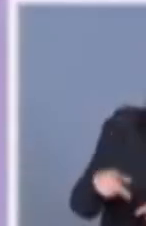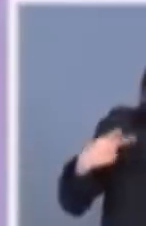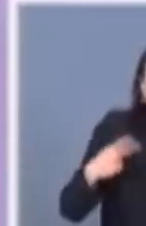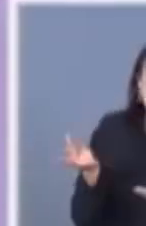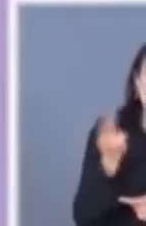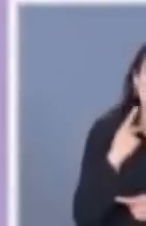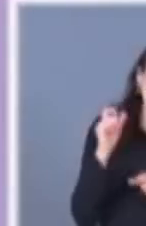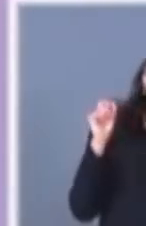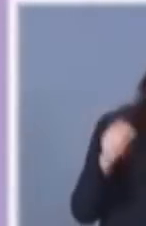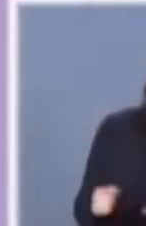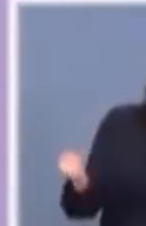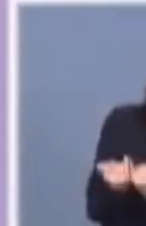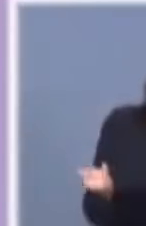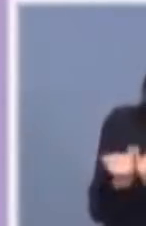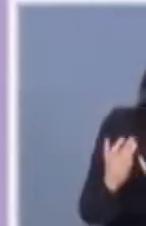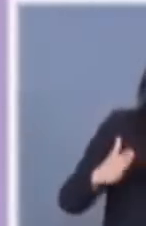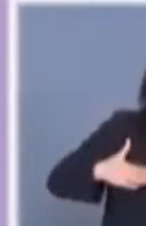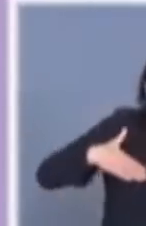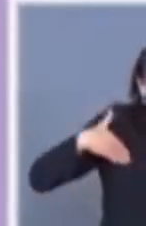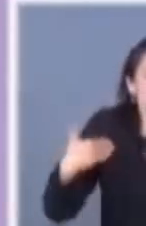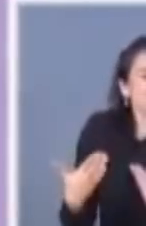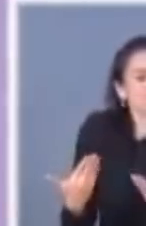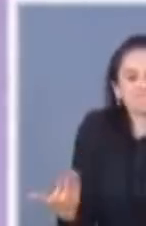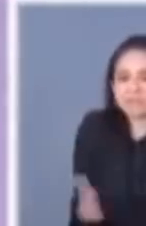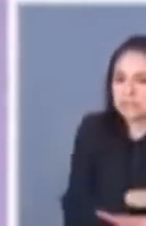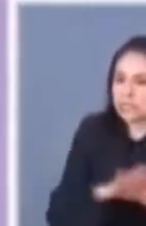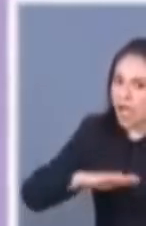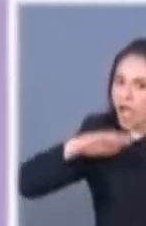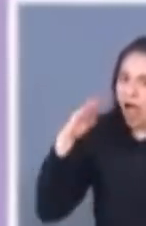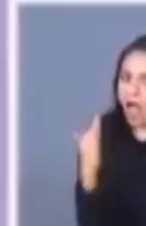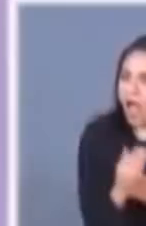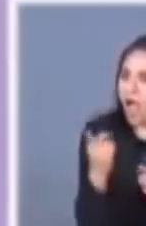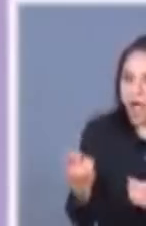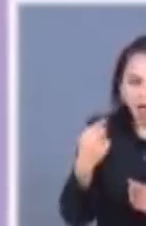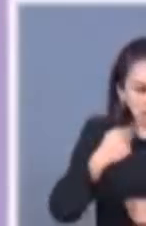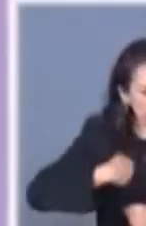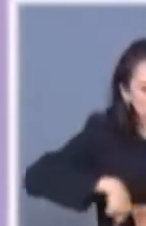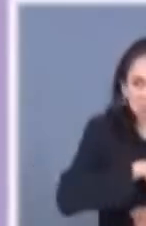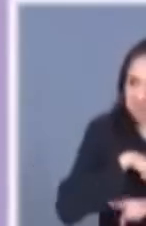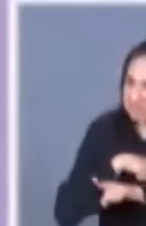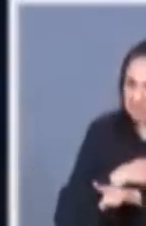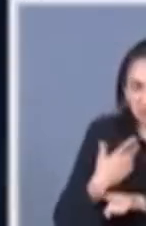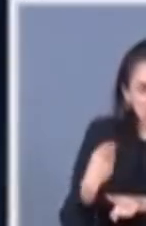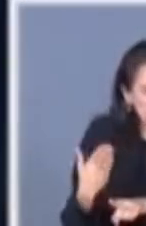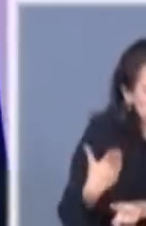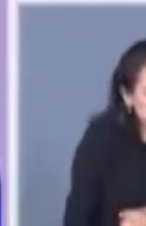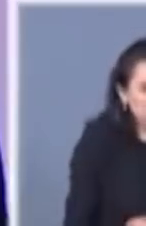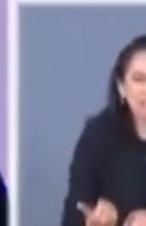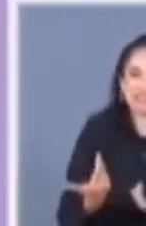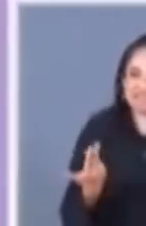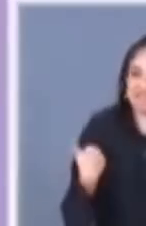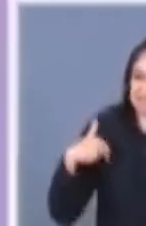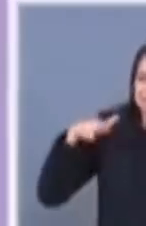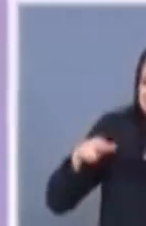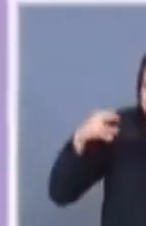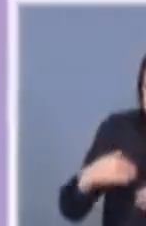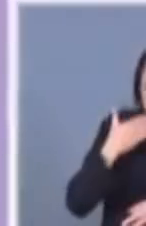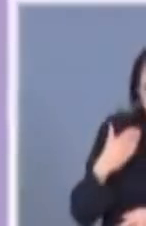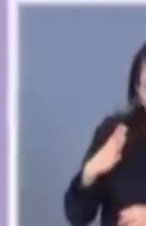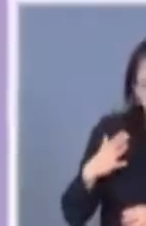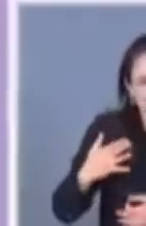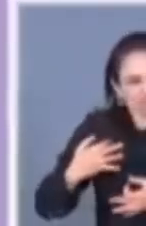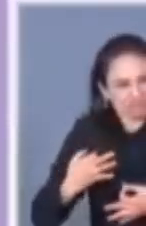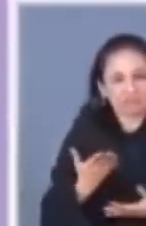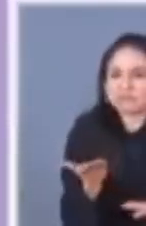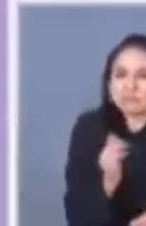siempre. Ya basta, no nos entienden, no nos representan. Y por eso un ciudadano como yo está haciendo este